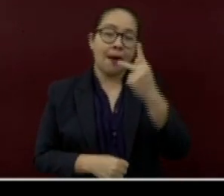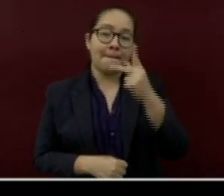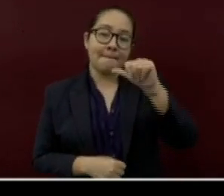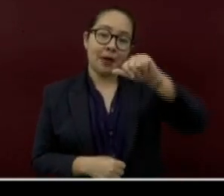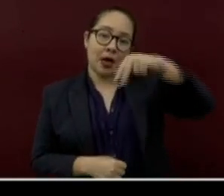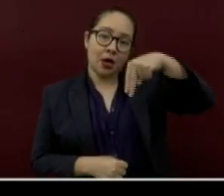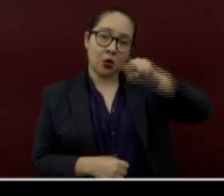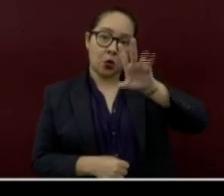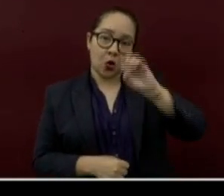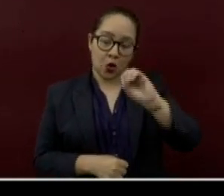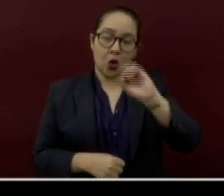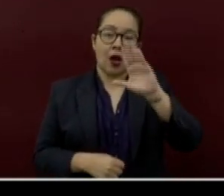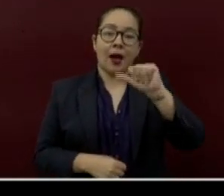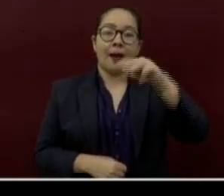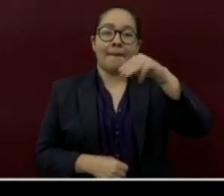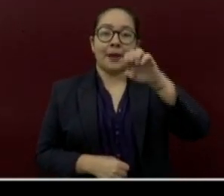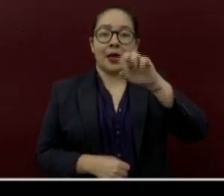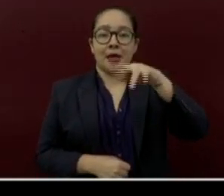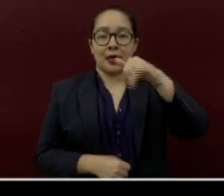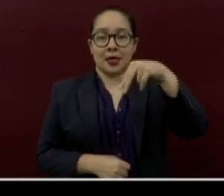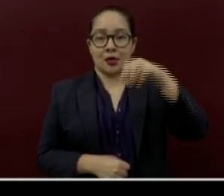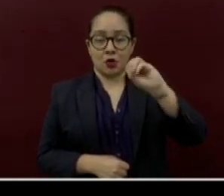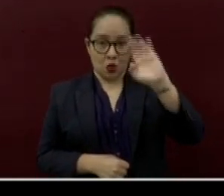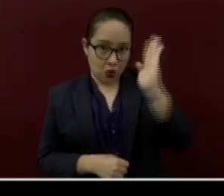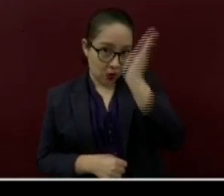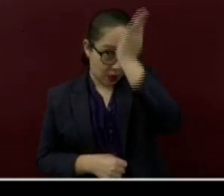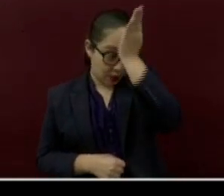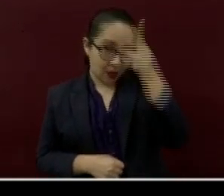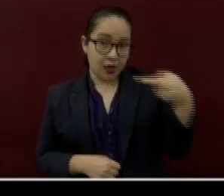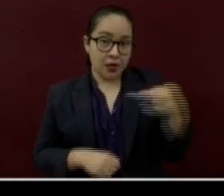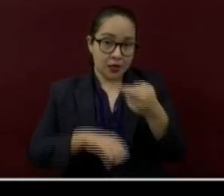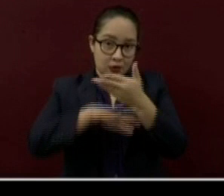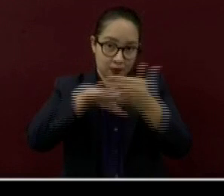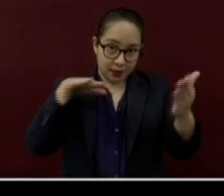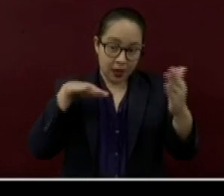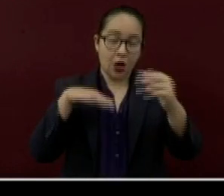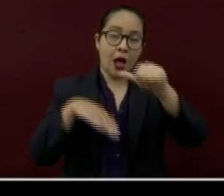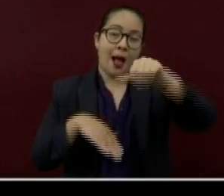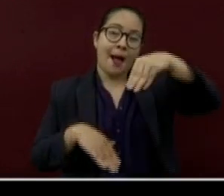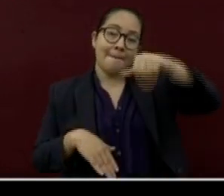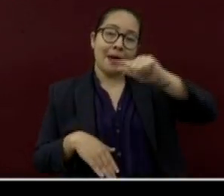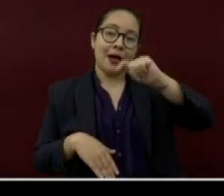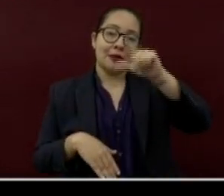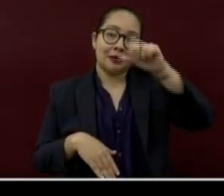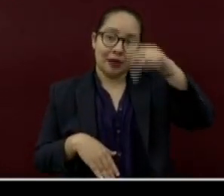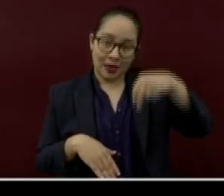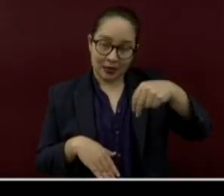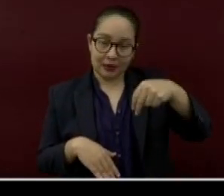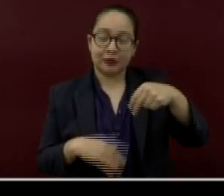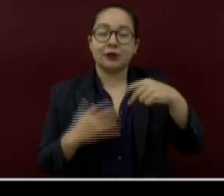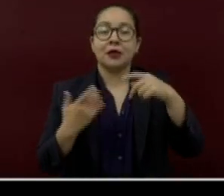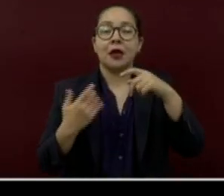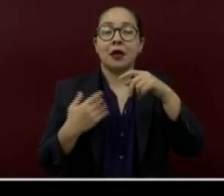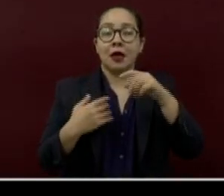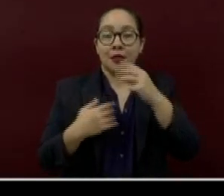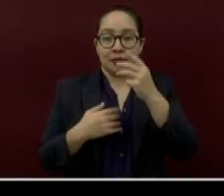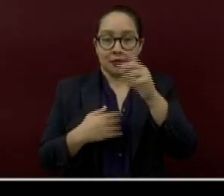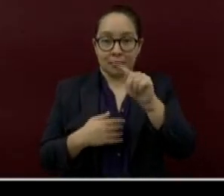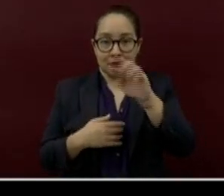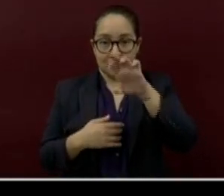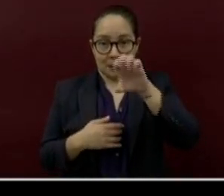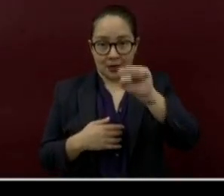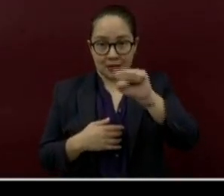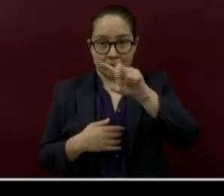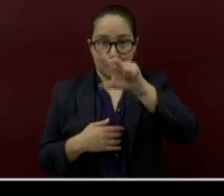mendoza paso de ovejas trío blanco amatlán de los reyes y también tres valles